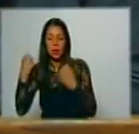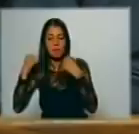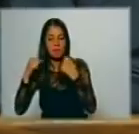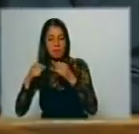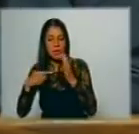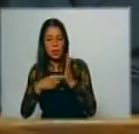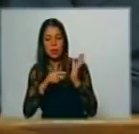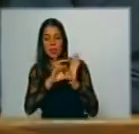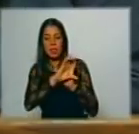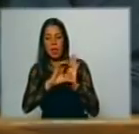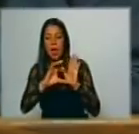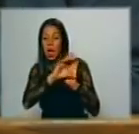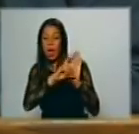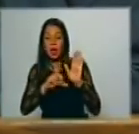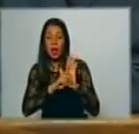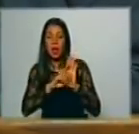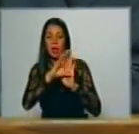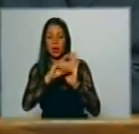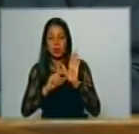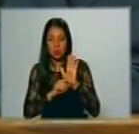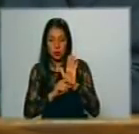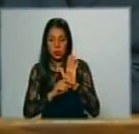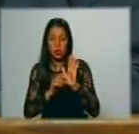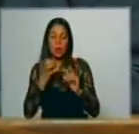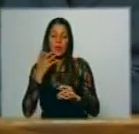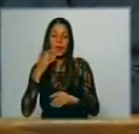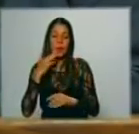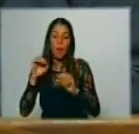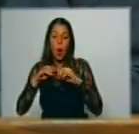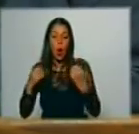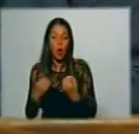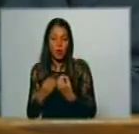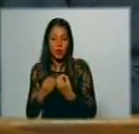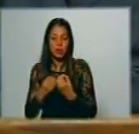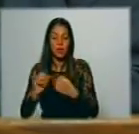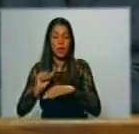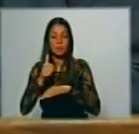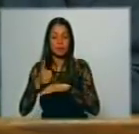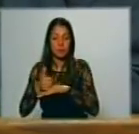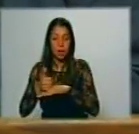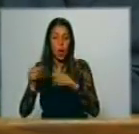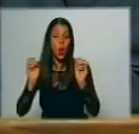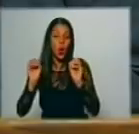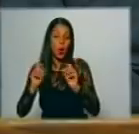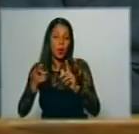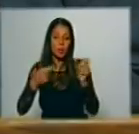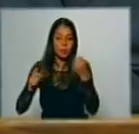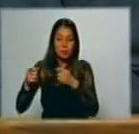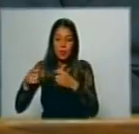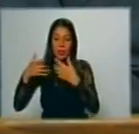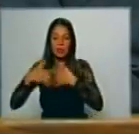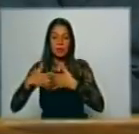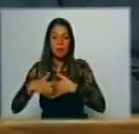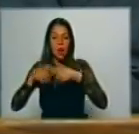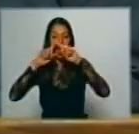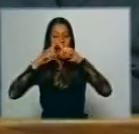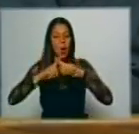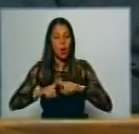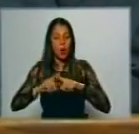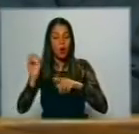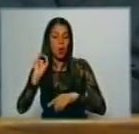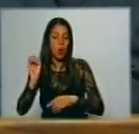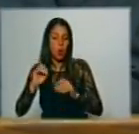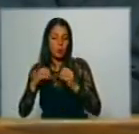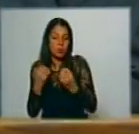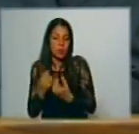de esta ley constitucional, tanto en sus oficinas principales, operativas o administrativas,